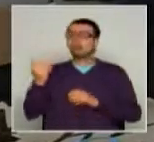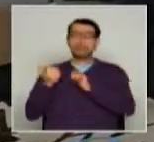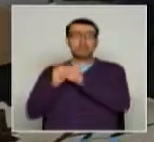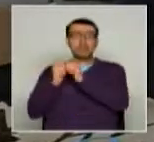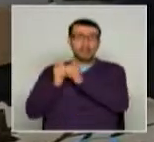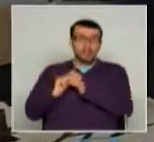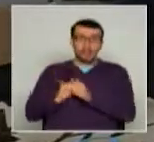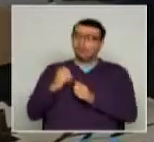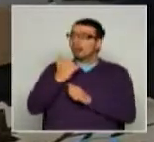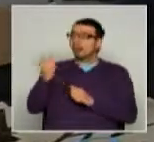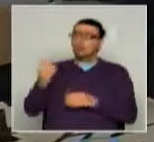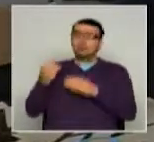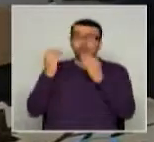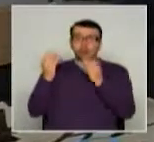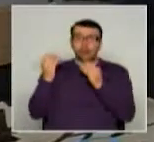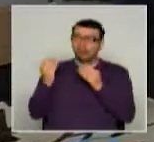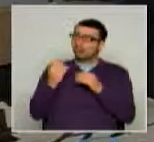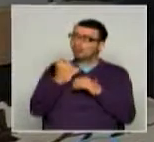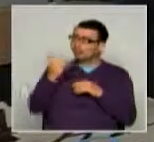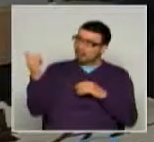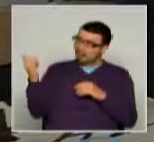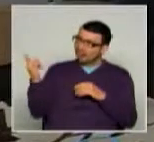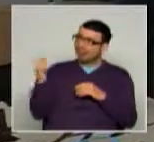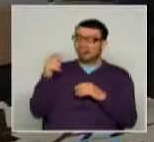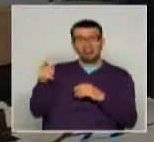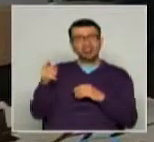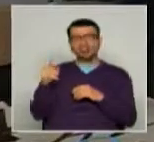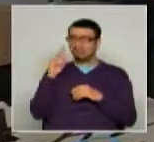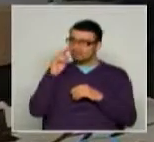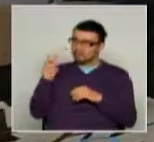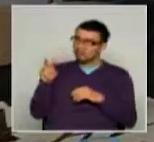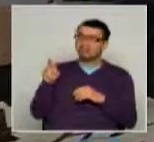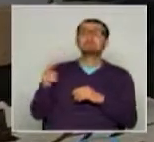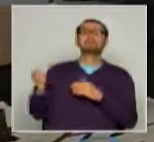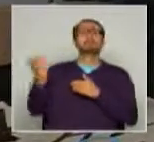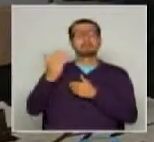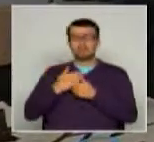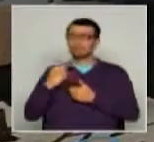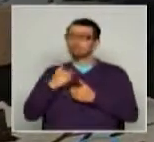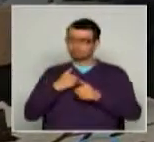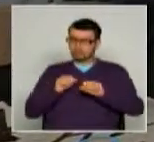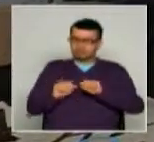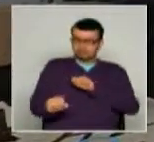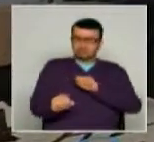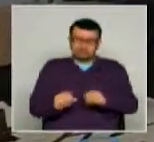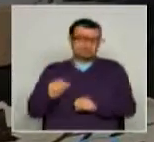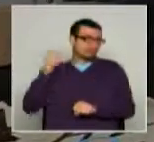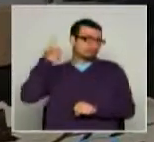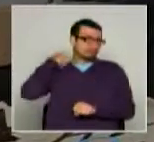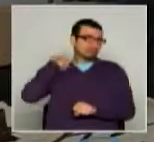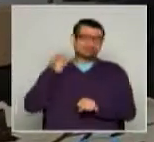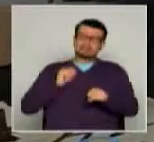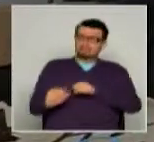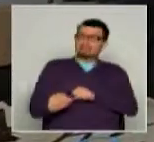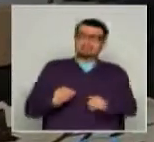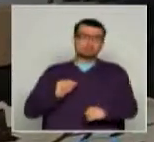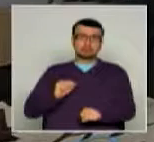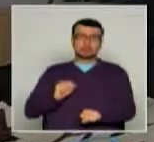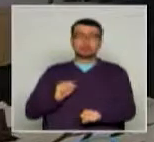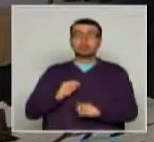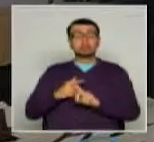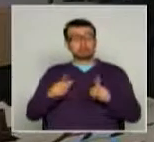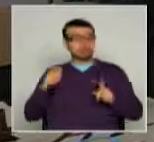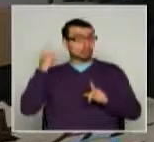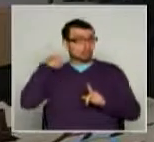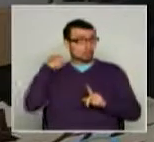deportivo, vemos mucho el escenario donde dicen, venga, yo lo ajusto, ¿sí? Al manipular la